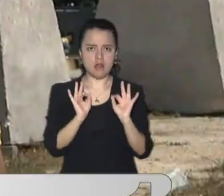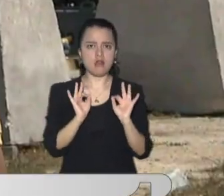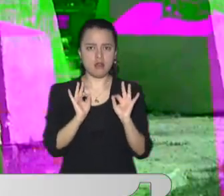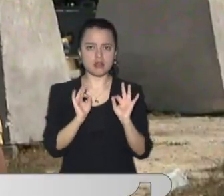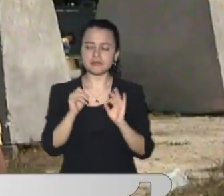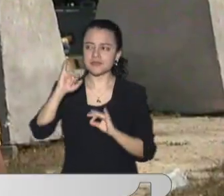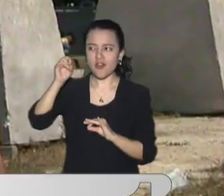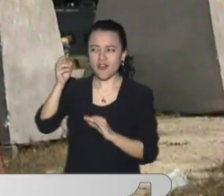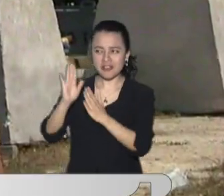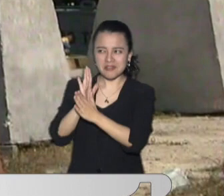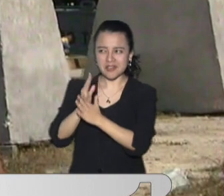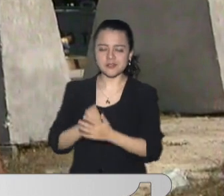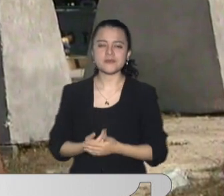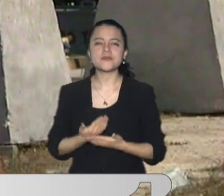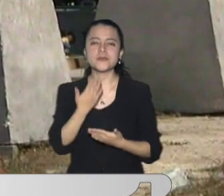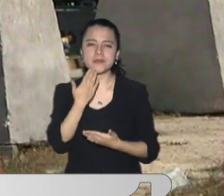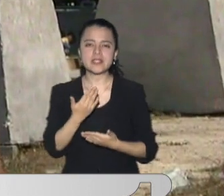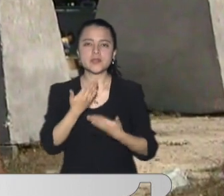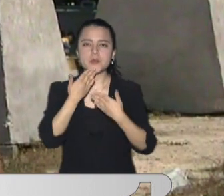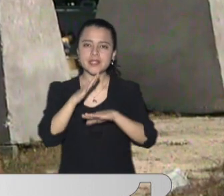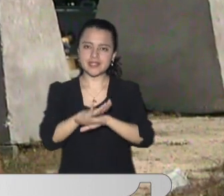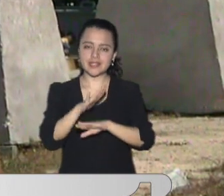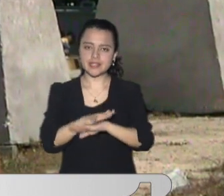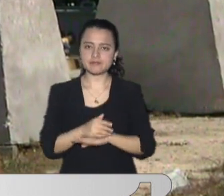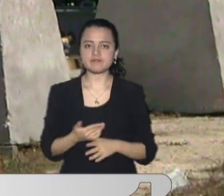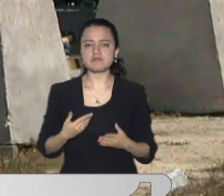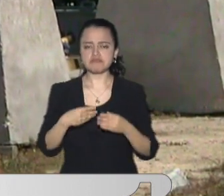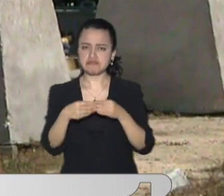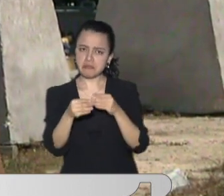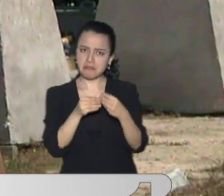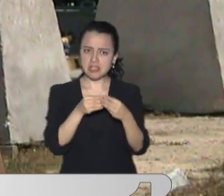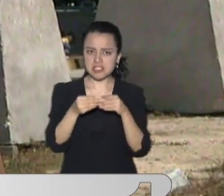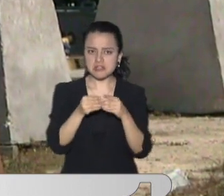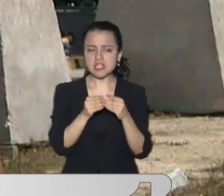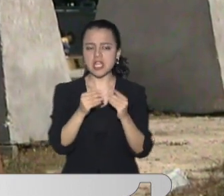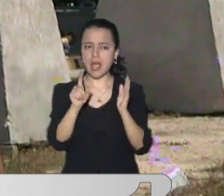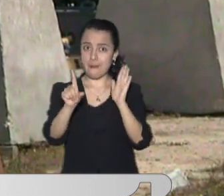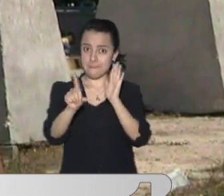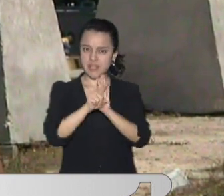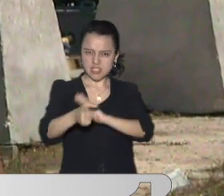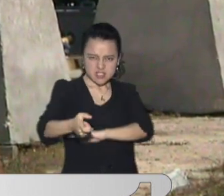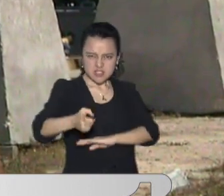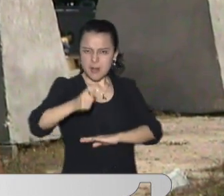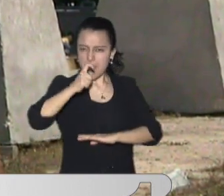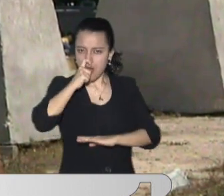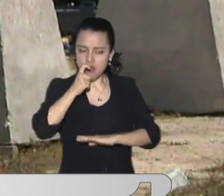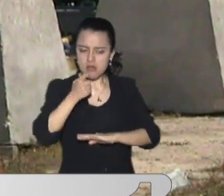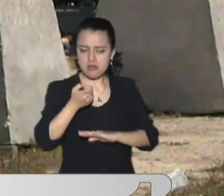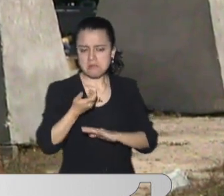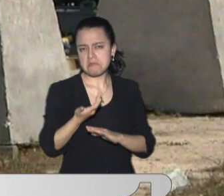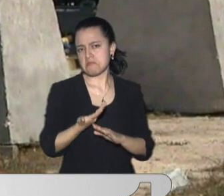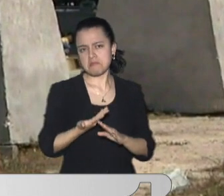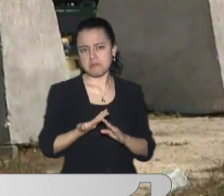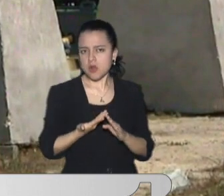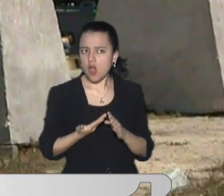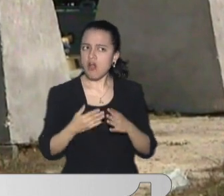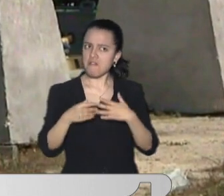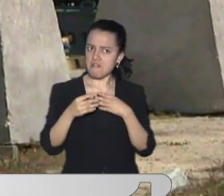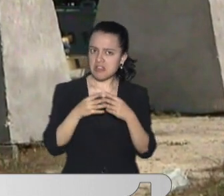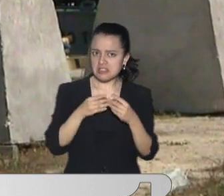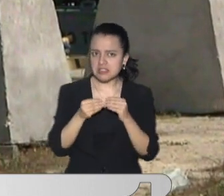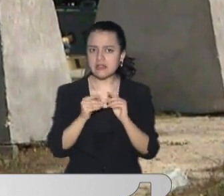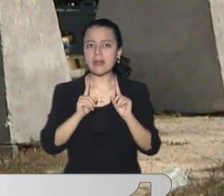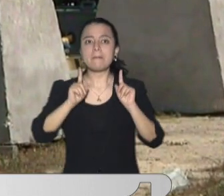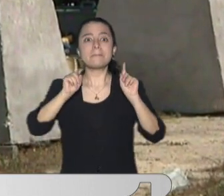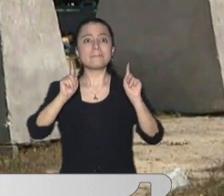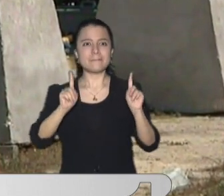Muchas gracias. Muy buenas tardes. Se flexibiliza la medida de bioseguridad de acuerdo con las lecturas que se tienen de